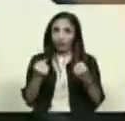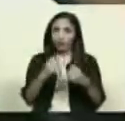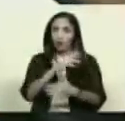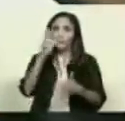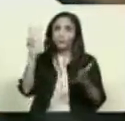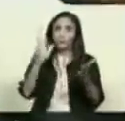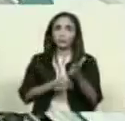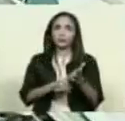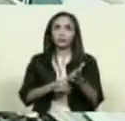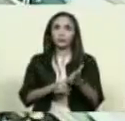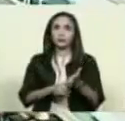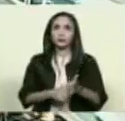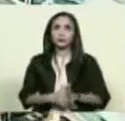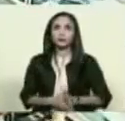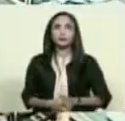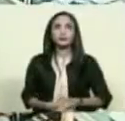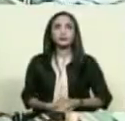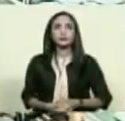¡Aprobado!